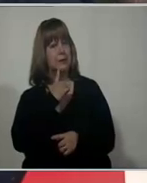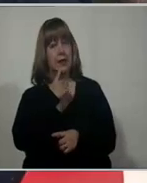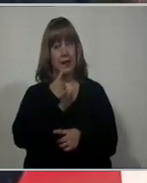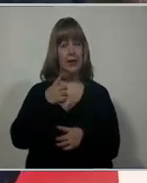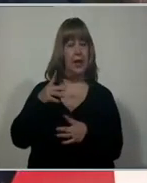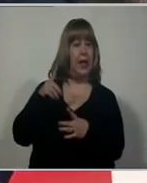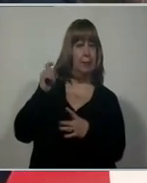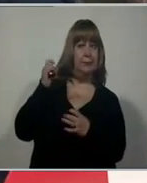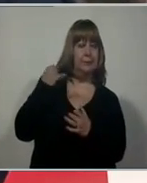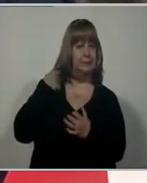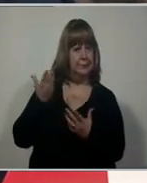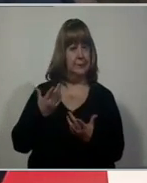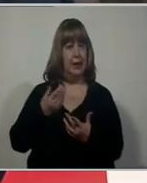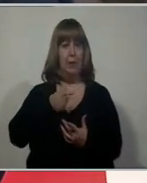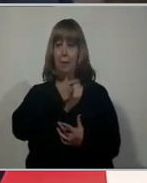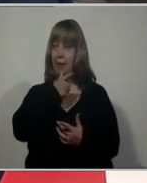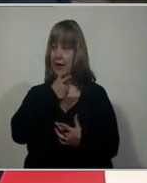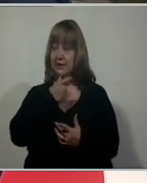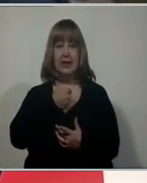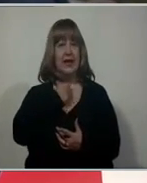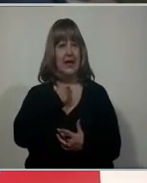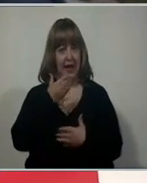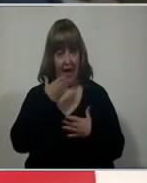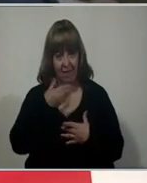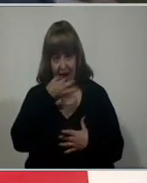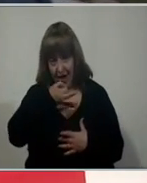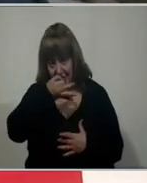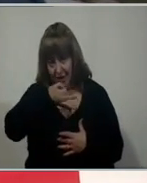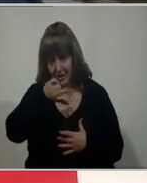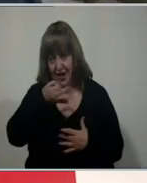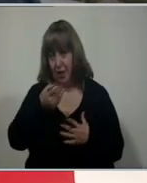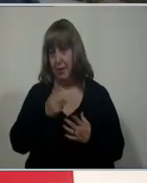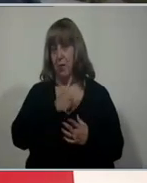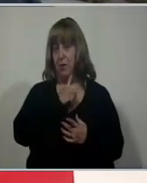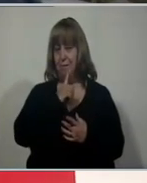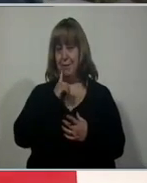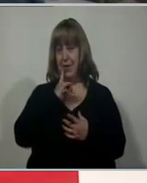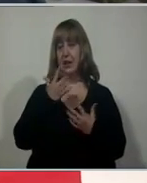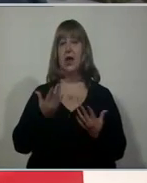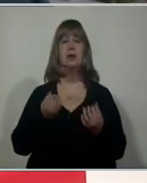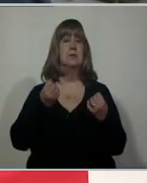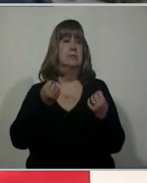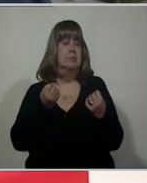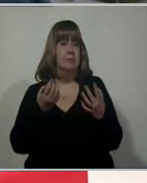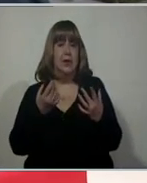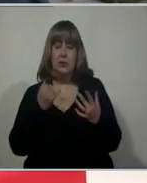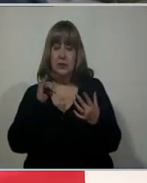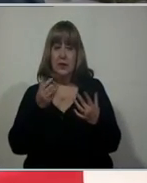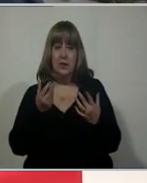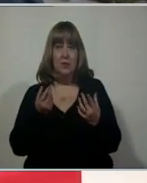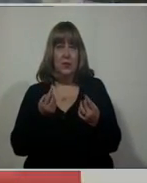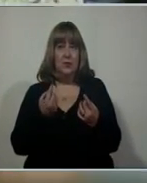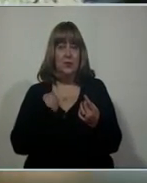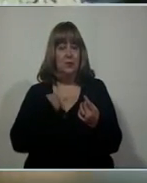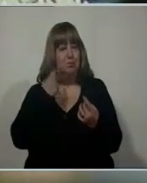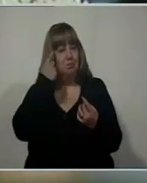es como que tenía ganas de hablar y dijo de todo eso titulando la chica además creo que hay